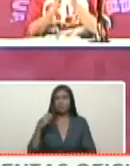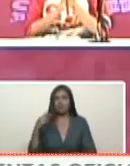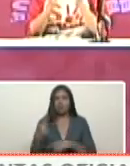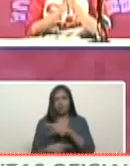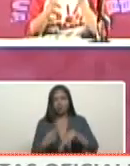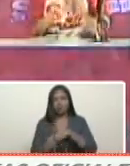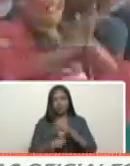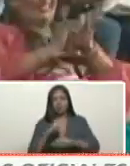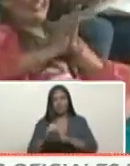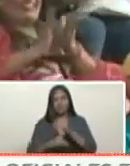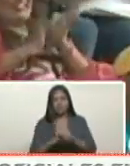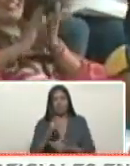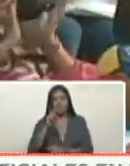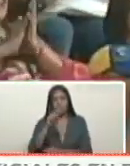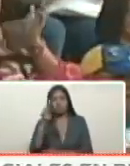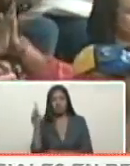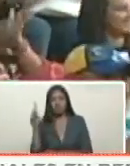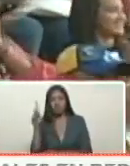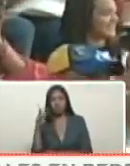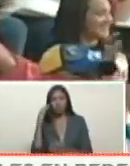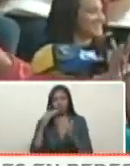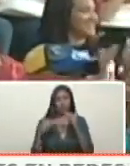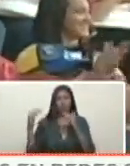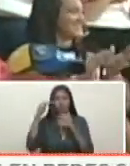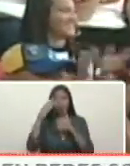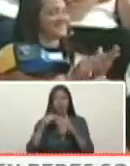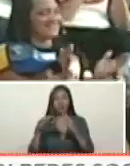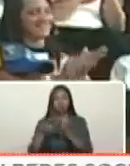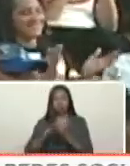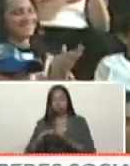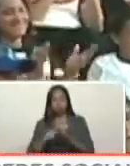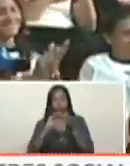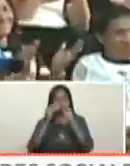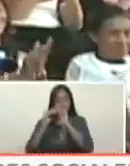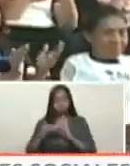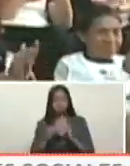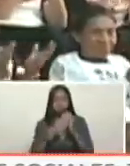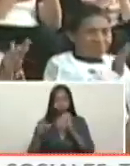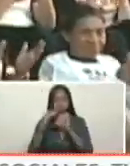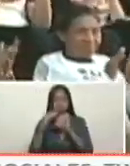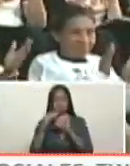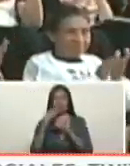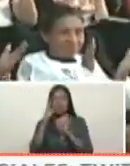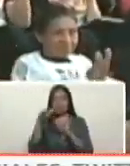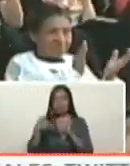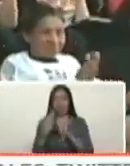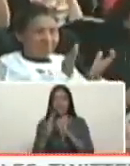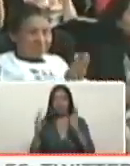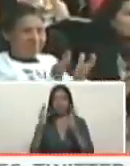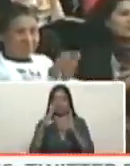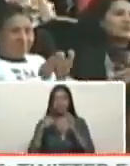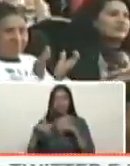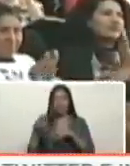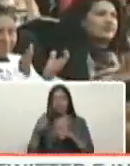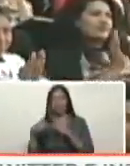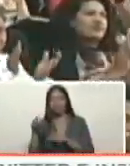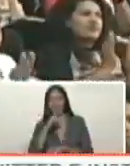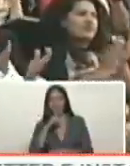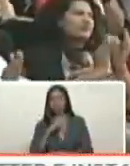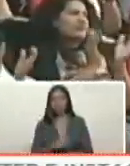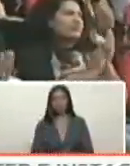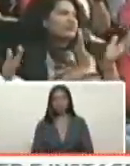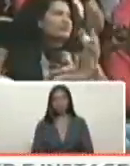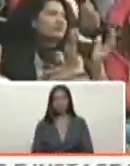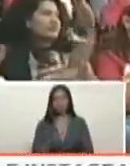XXI, que tiene capacidad para reponerse, remontar y ser más grande que cualquier dificultad.